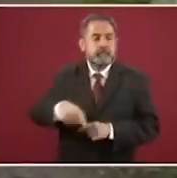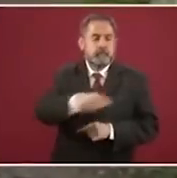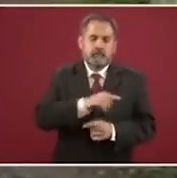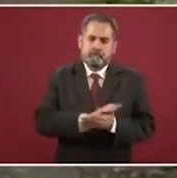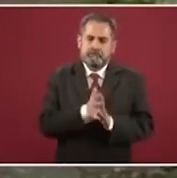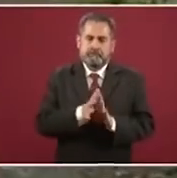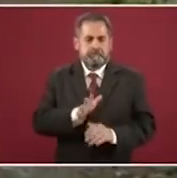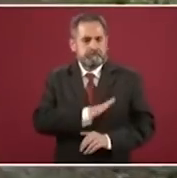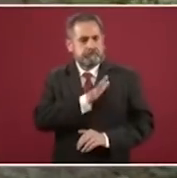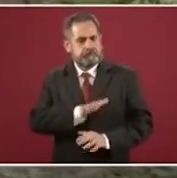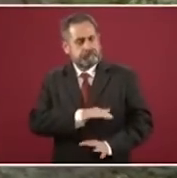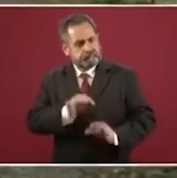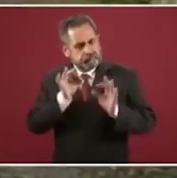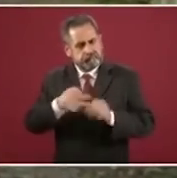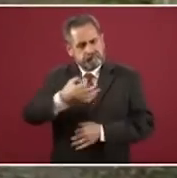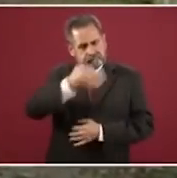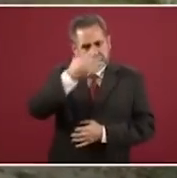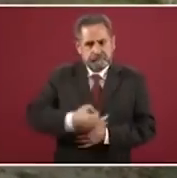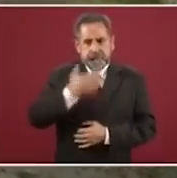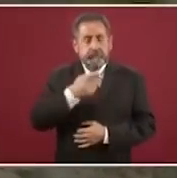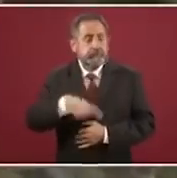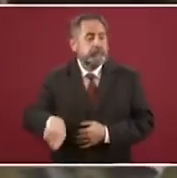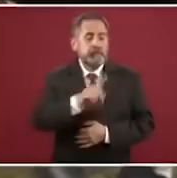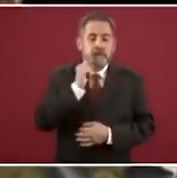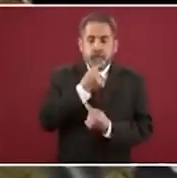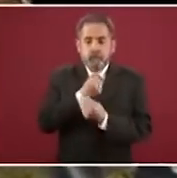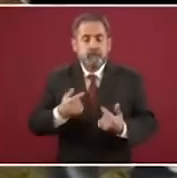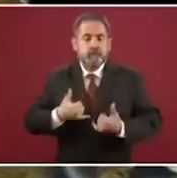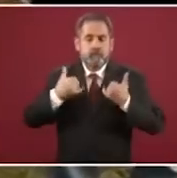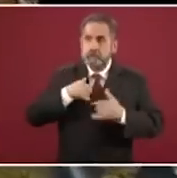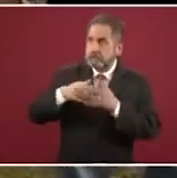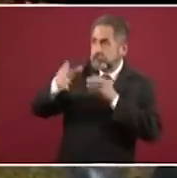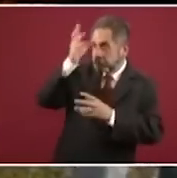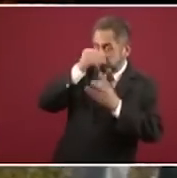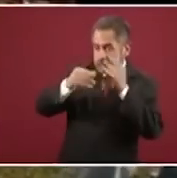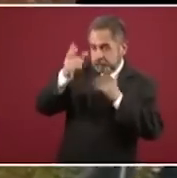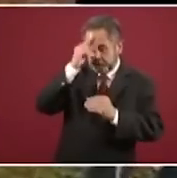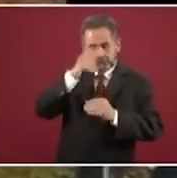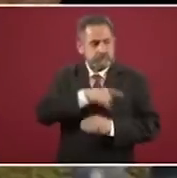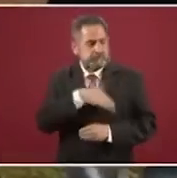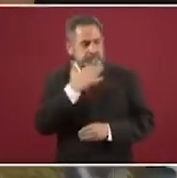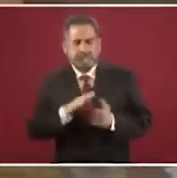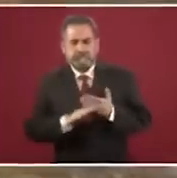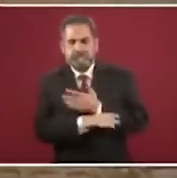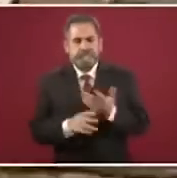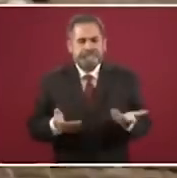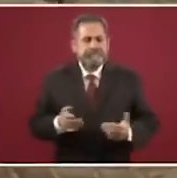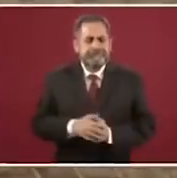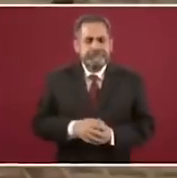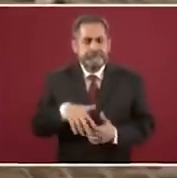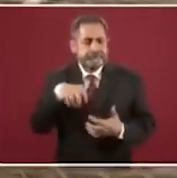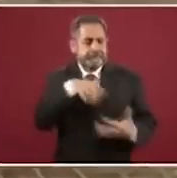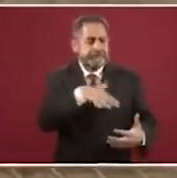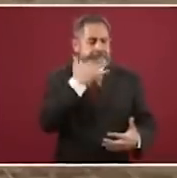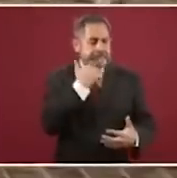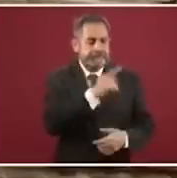las que niñas, niños y adolescentes reciben educación, evitando la corrupción en el manejo del presupuesto destinado a la